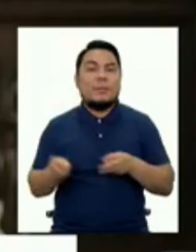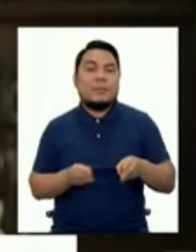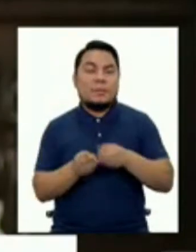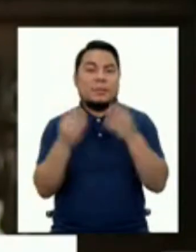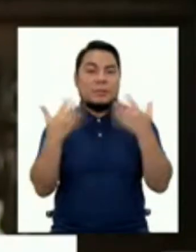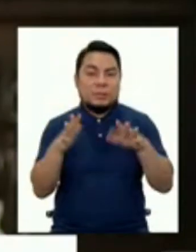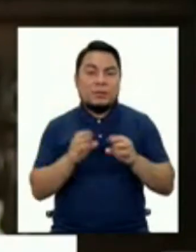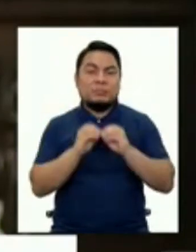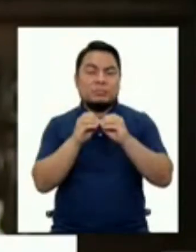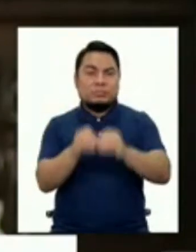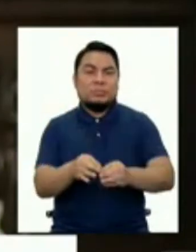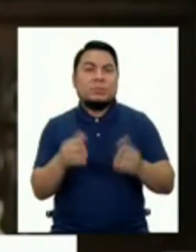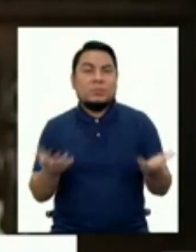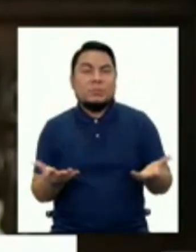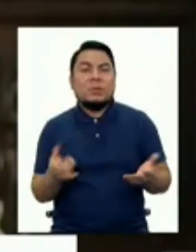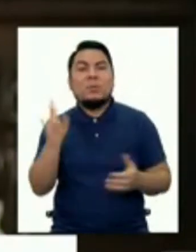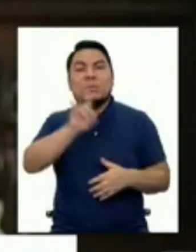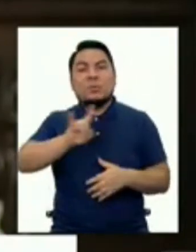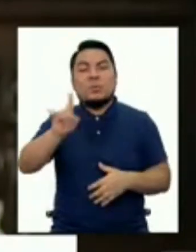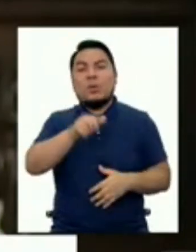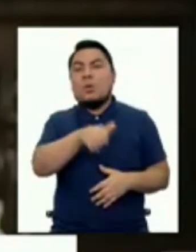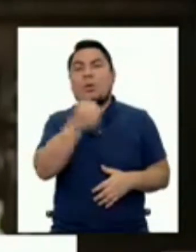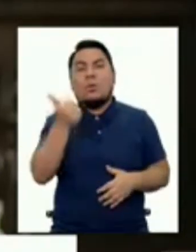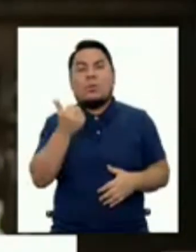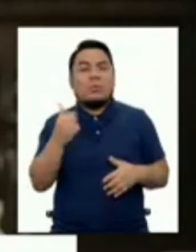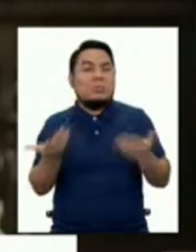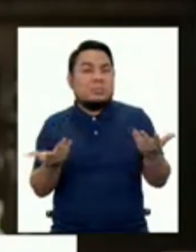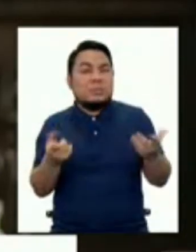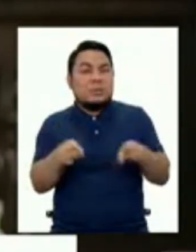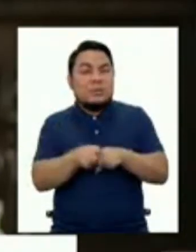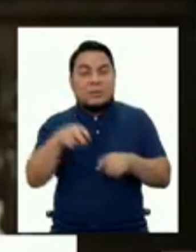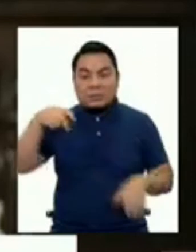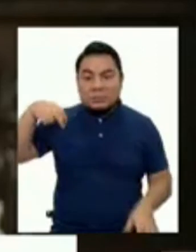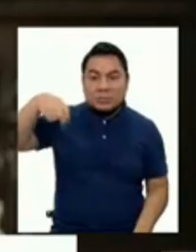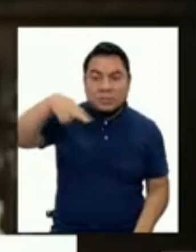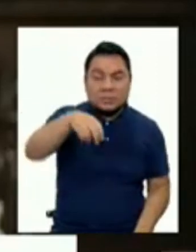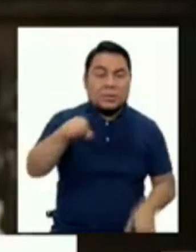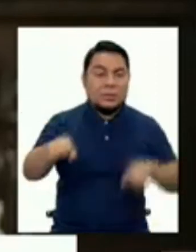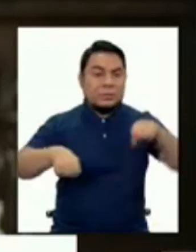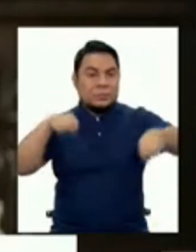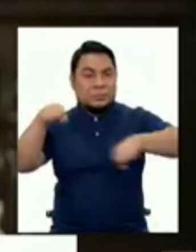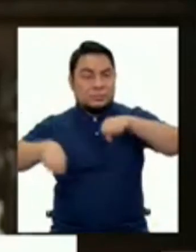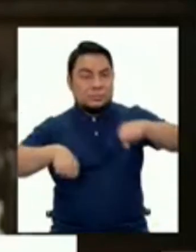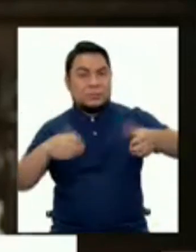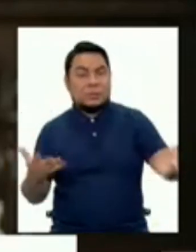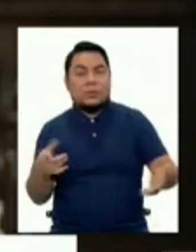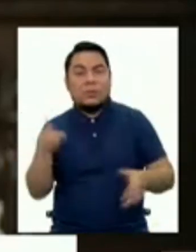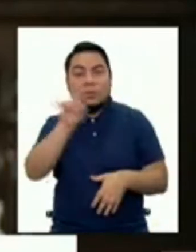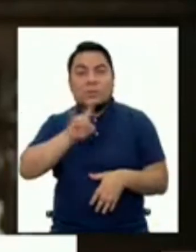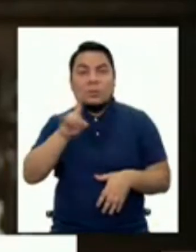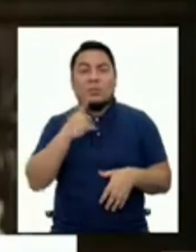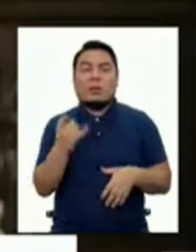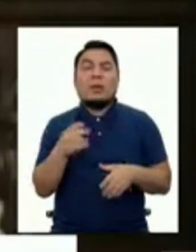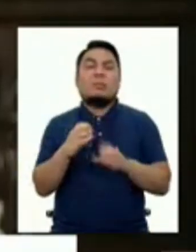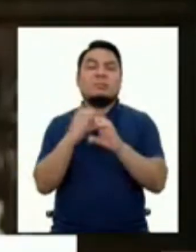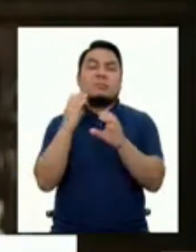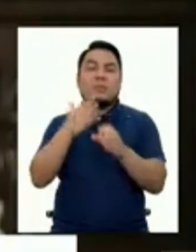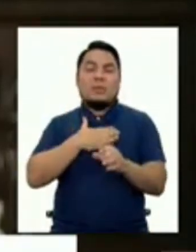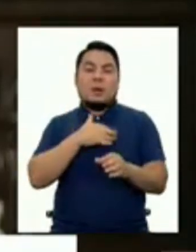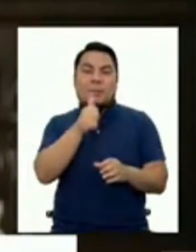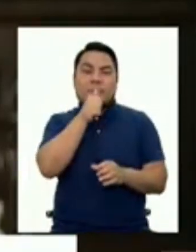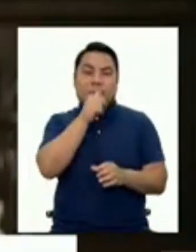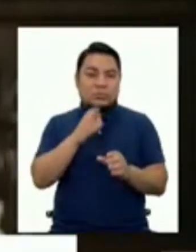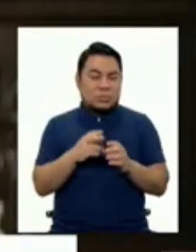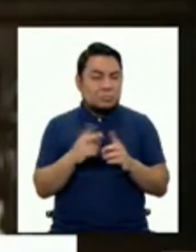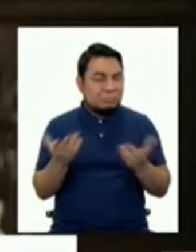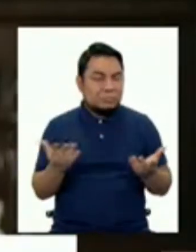que ya están contemplados, como utilizar otros modos de transporte, como la caminata, la bicicleta, o utilizar vehículos particulares.